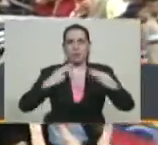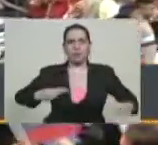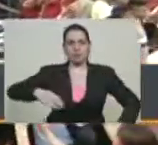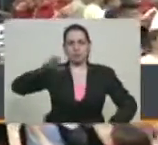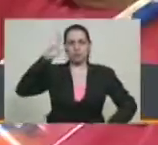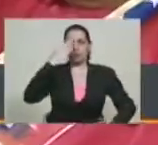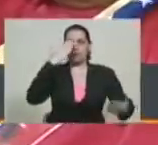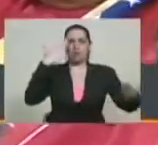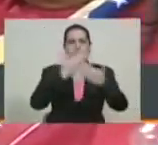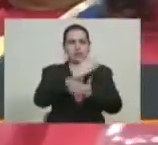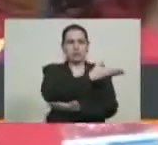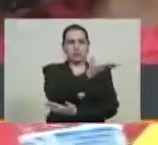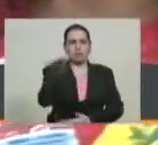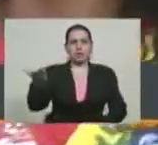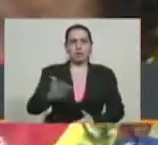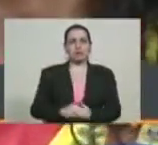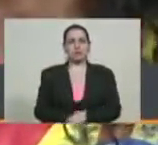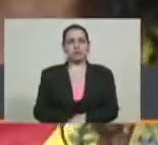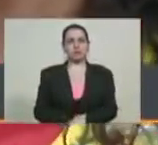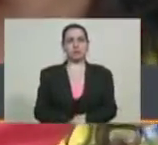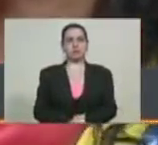ustedes.